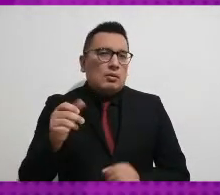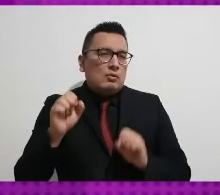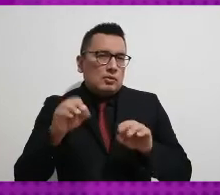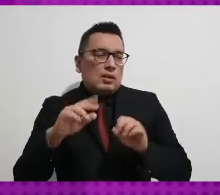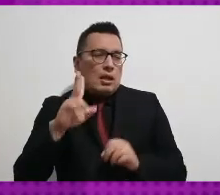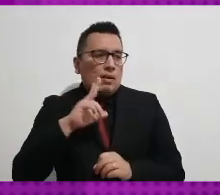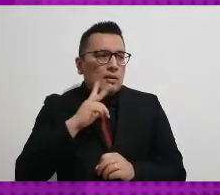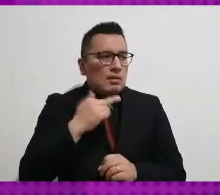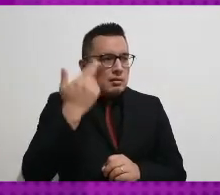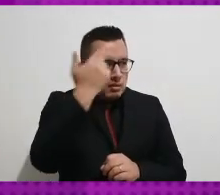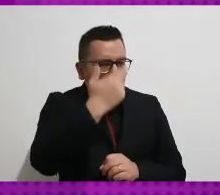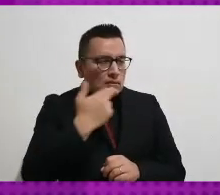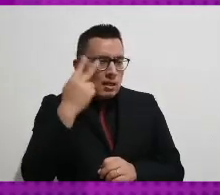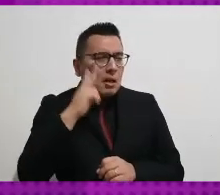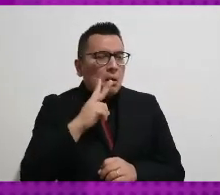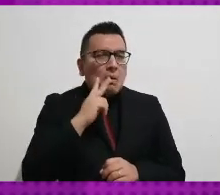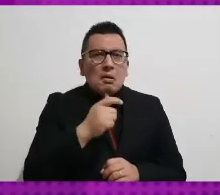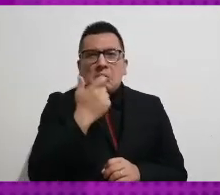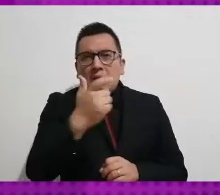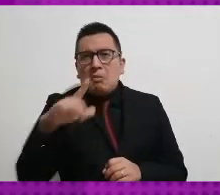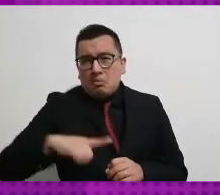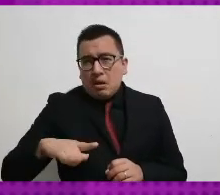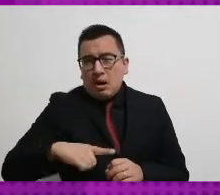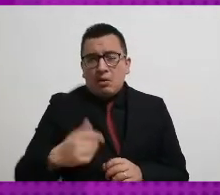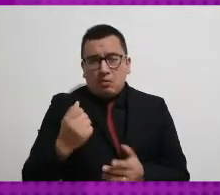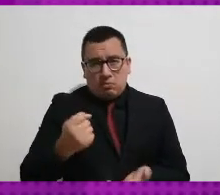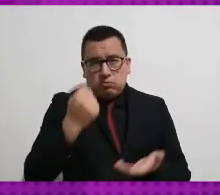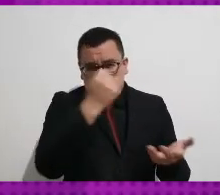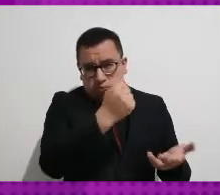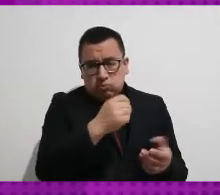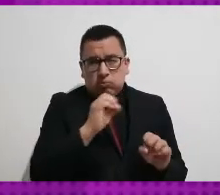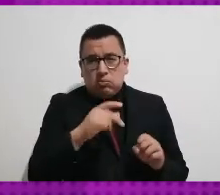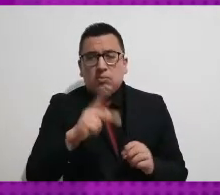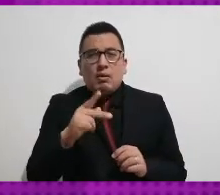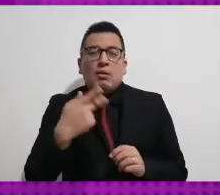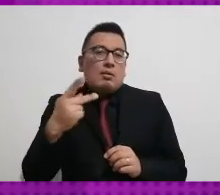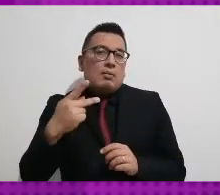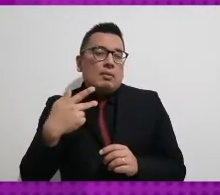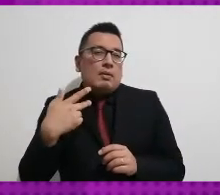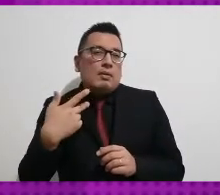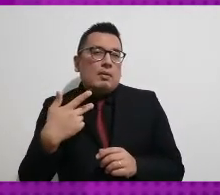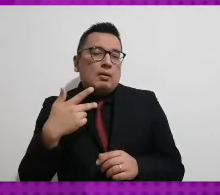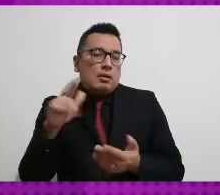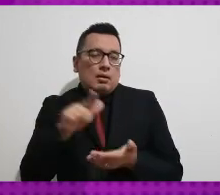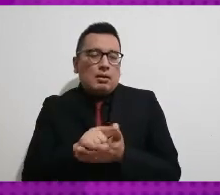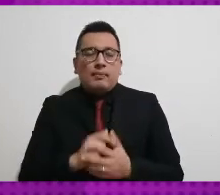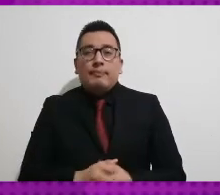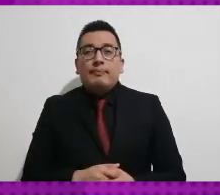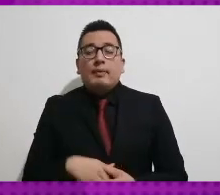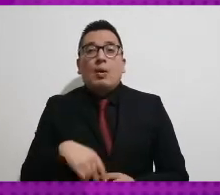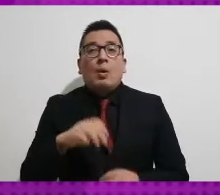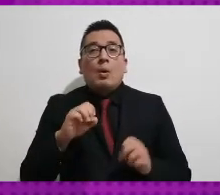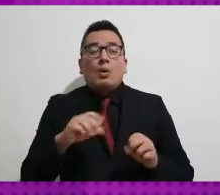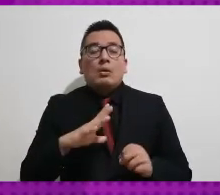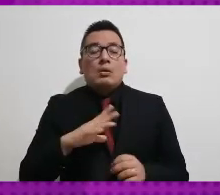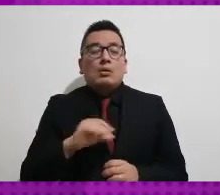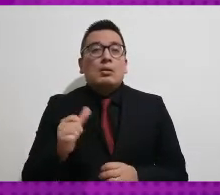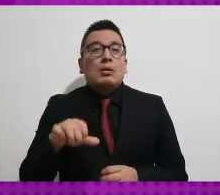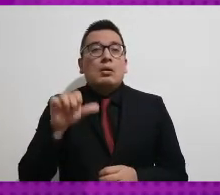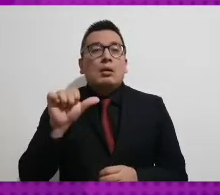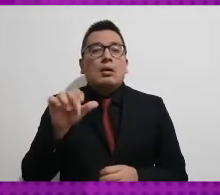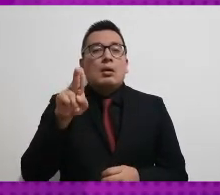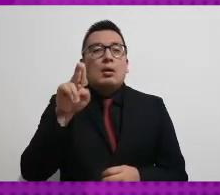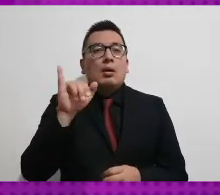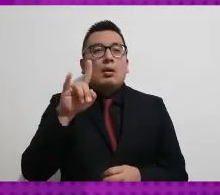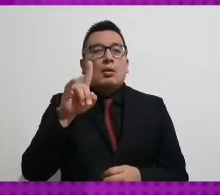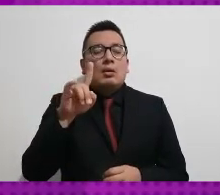revisa los avances de gestión, revisa la cuenta pública, pero en esos periodos. Igualmente la Auditoría Superior. Hoy la Auditoría Superior ha modificado